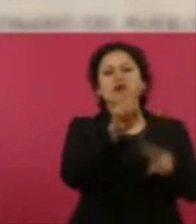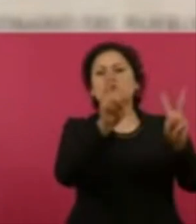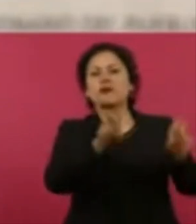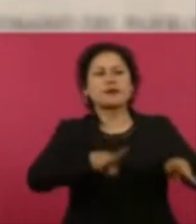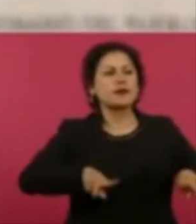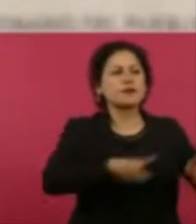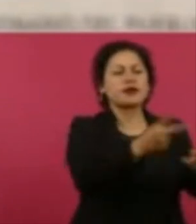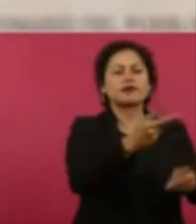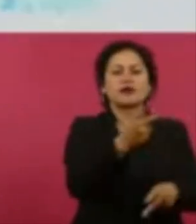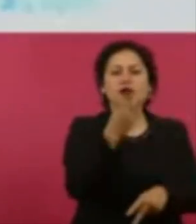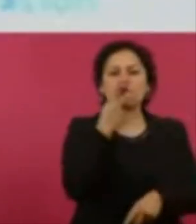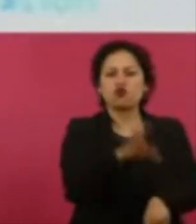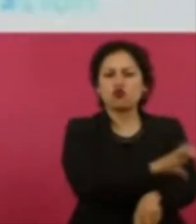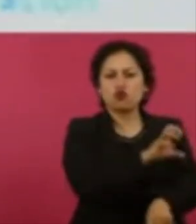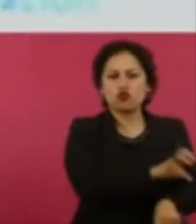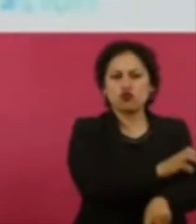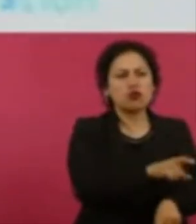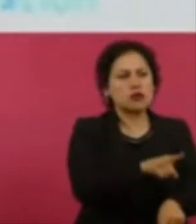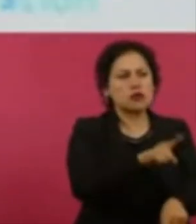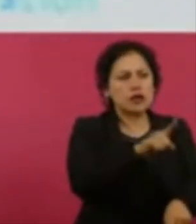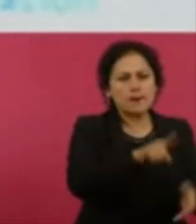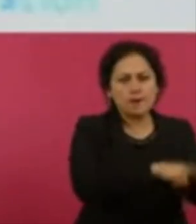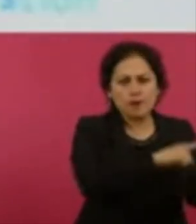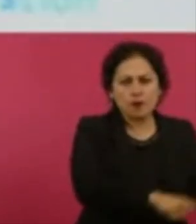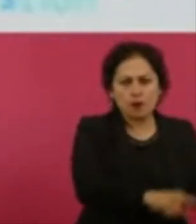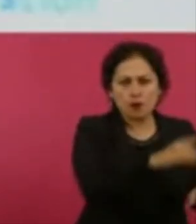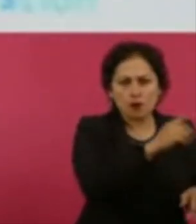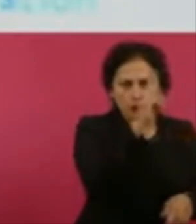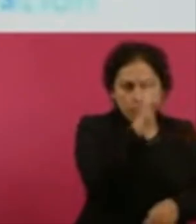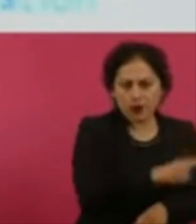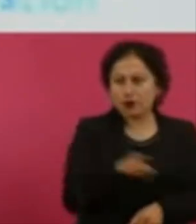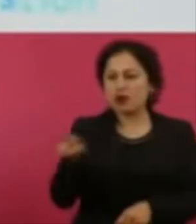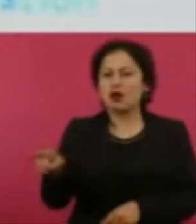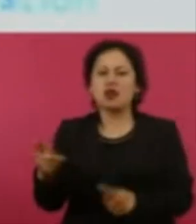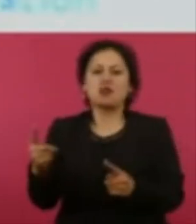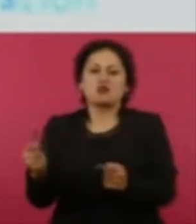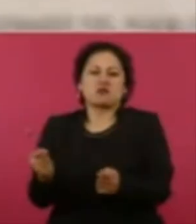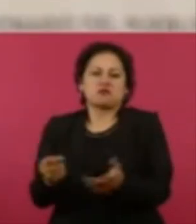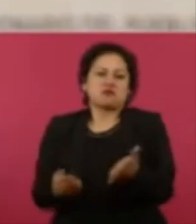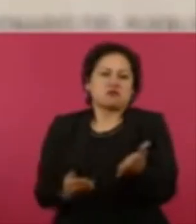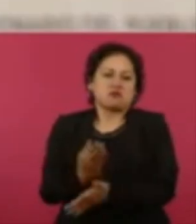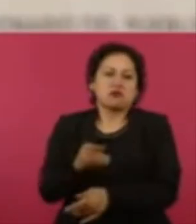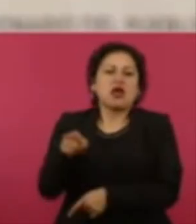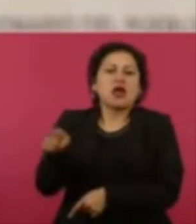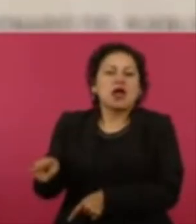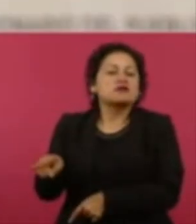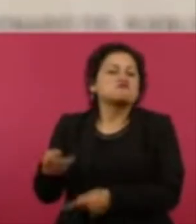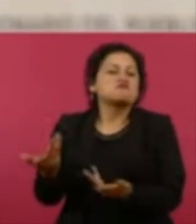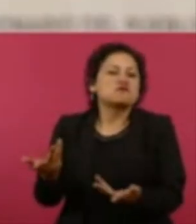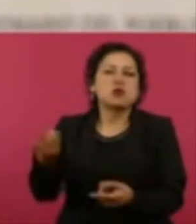También otorgó la suspensión para la prohibición a restaurantes para fumar en sus instalaciones. Y